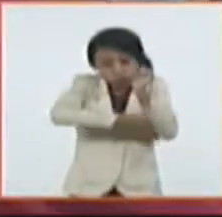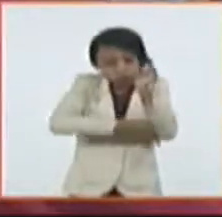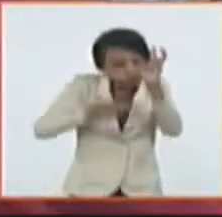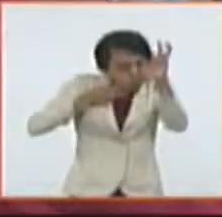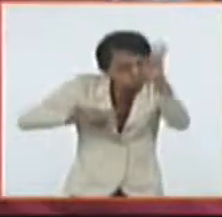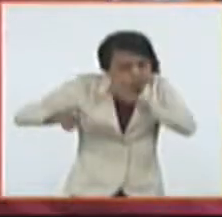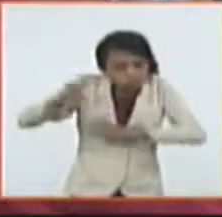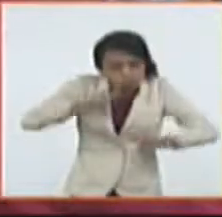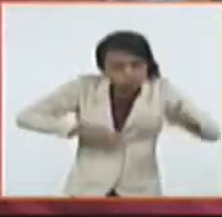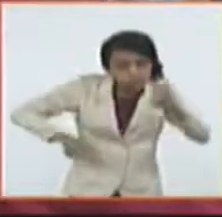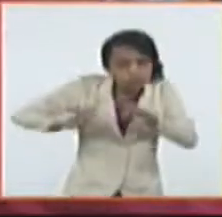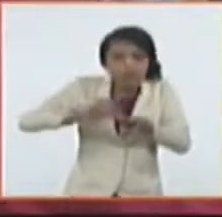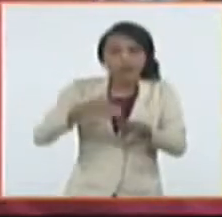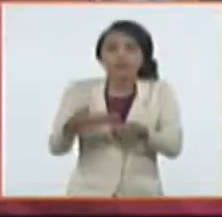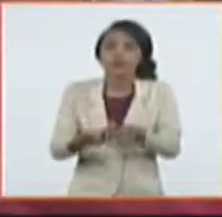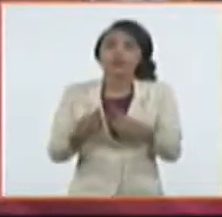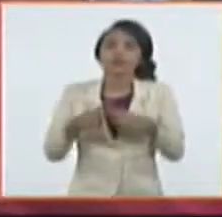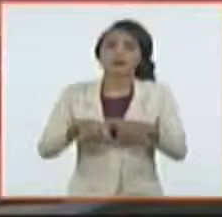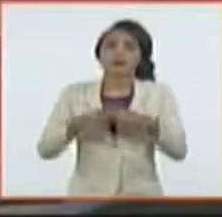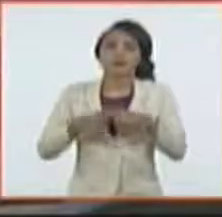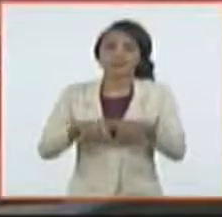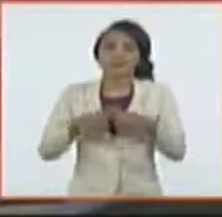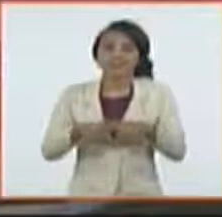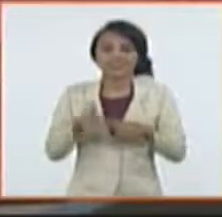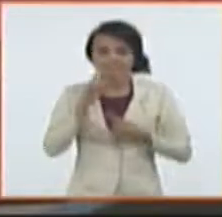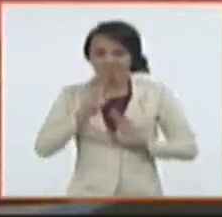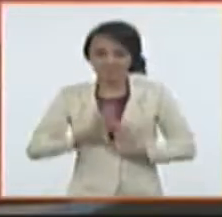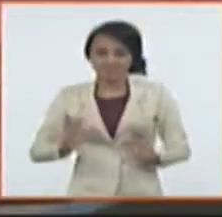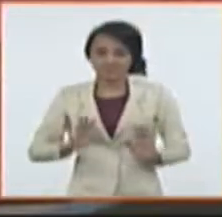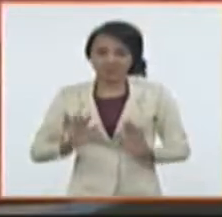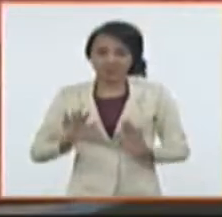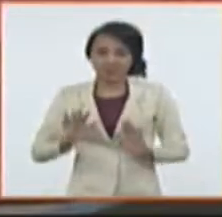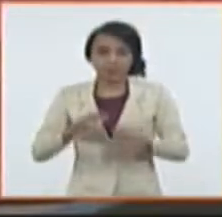Ahora, aquí, para enlazarlo con el poder popular,